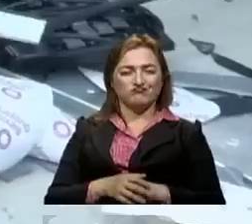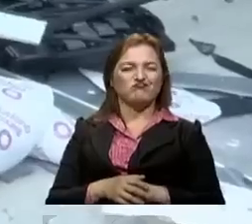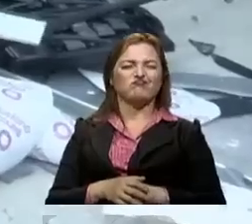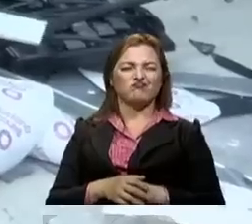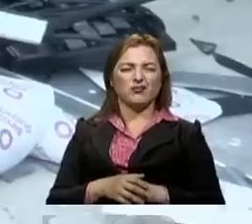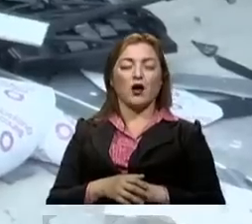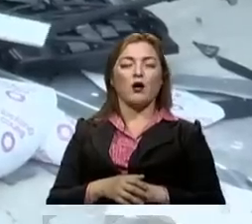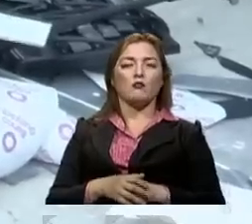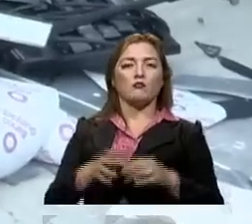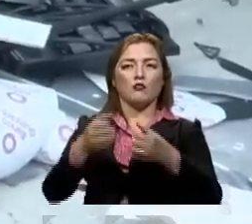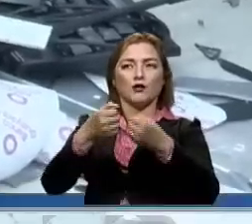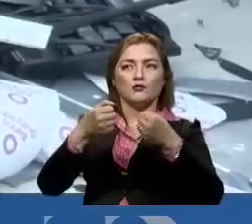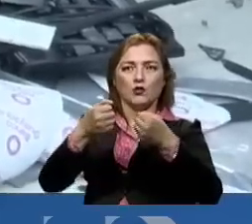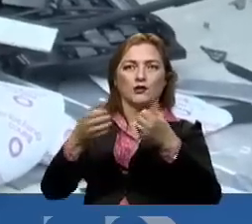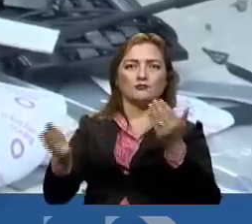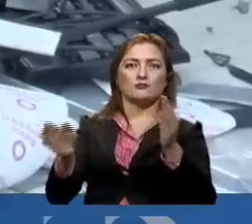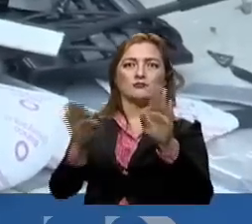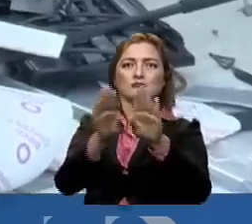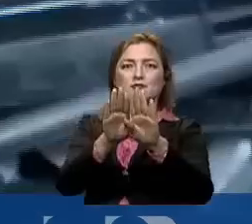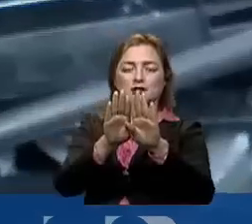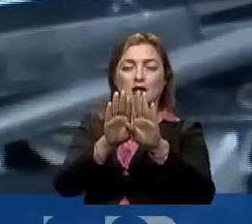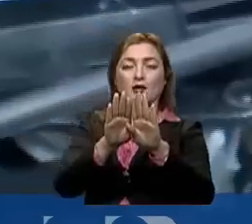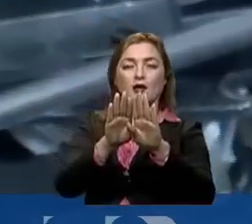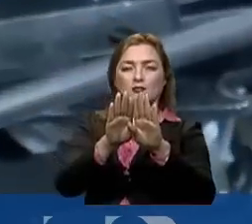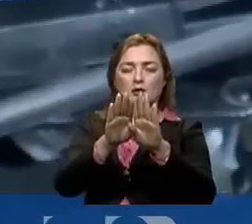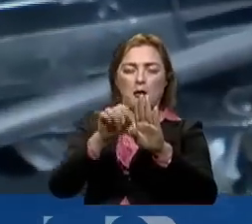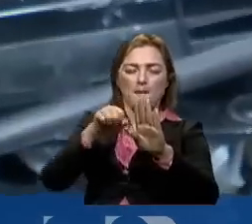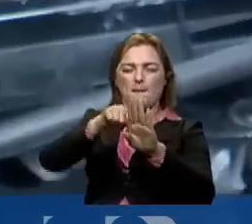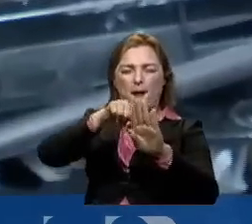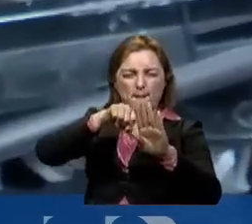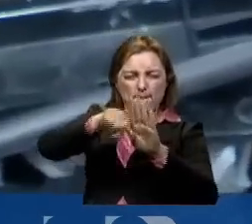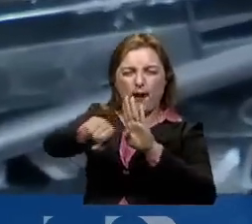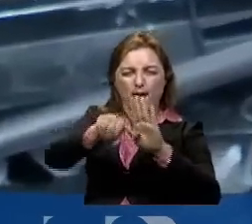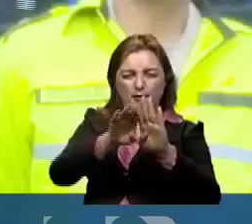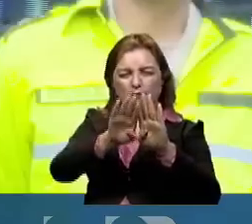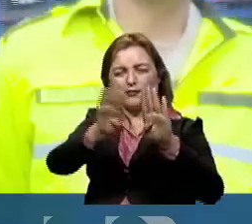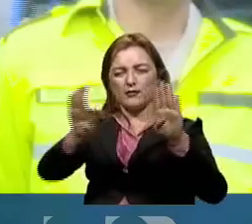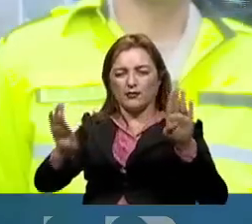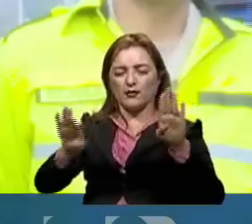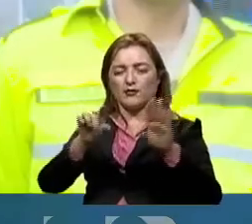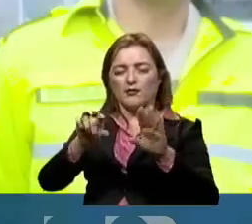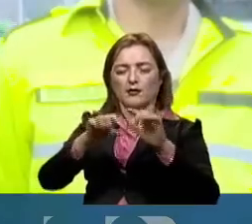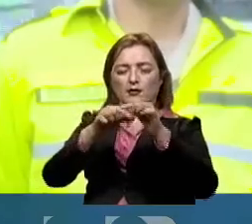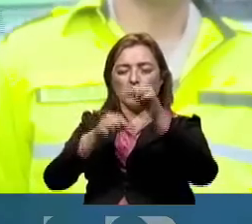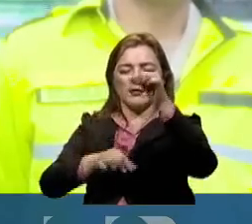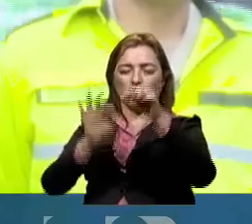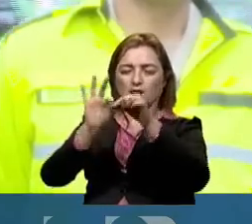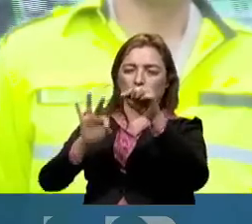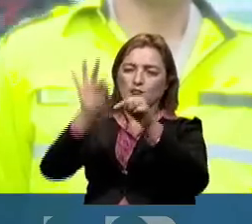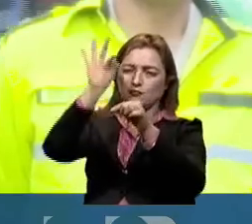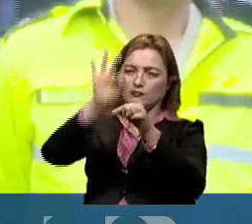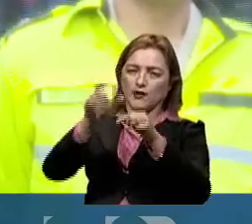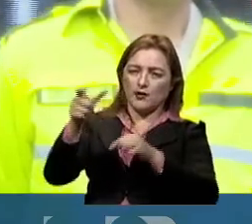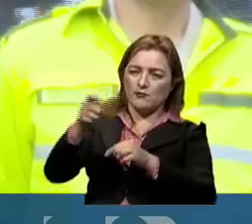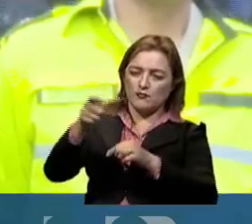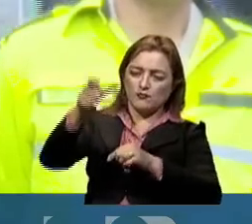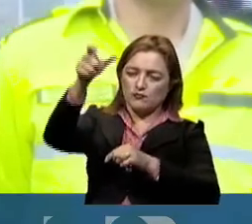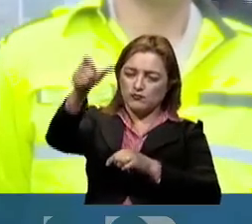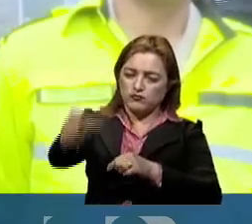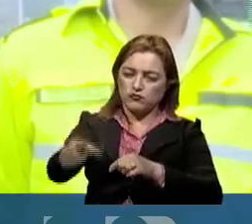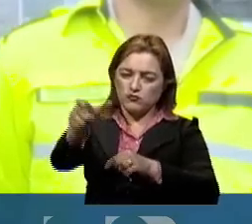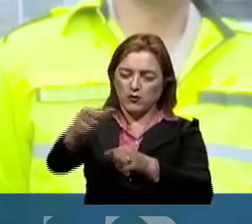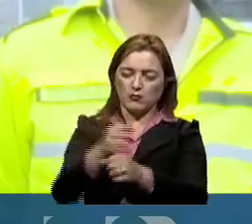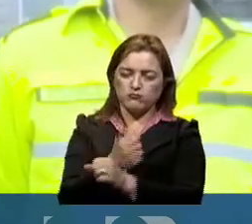del establecimiento y luego colocaron material explosivo para llevarse el dinero. Sí, efectivamente, alrededor de las 4 de la mañana